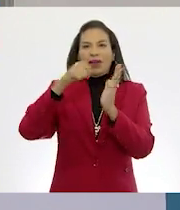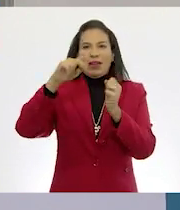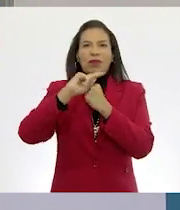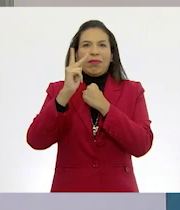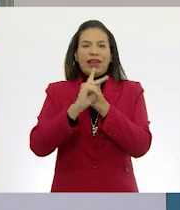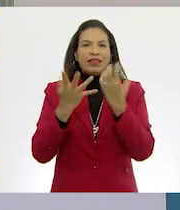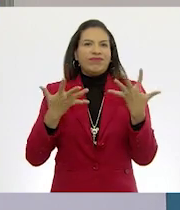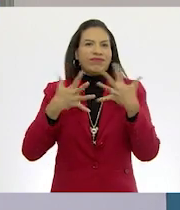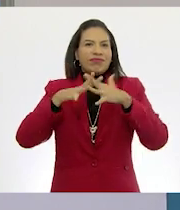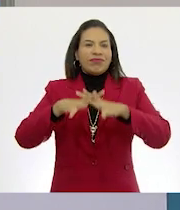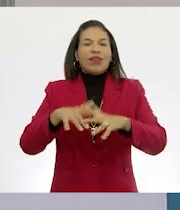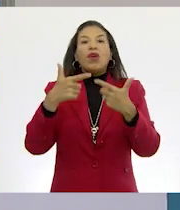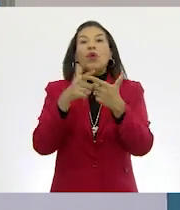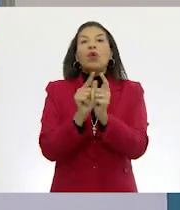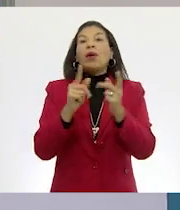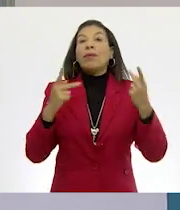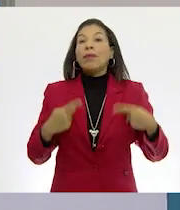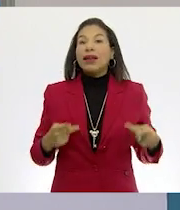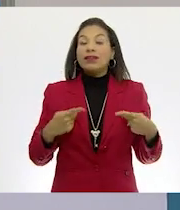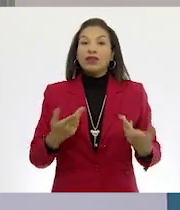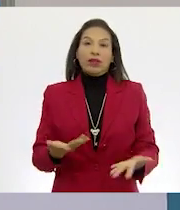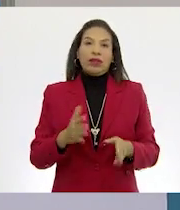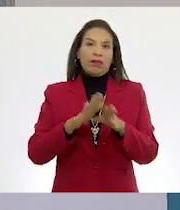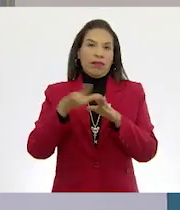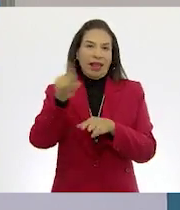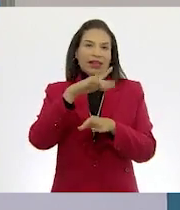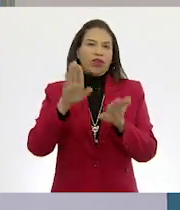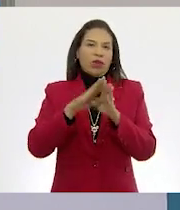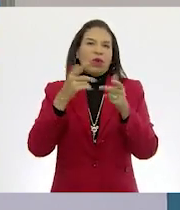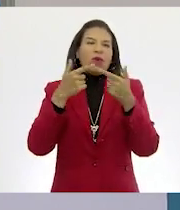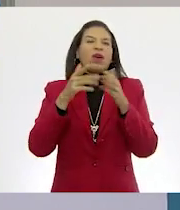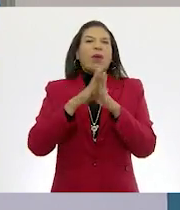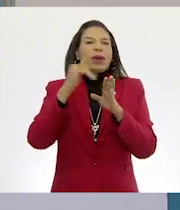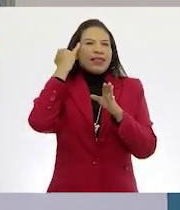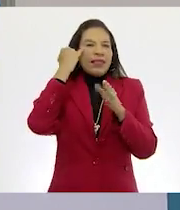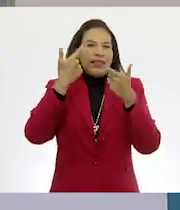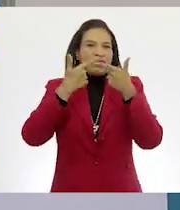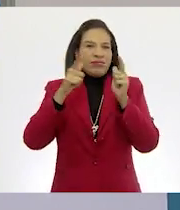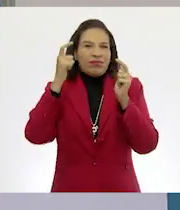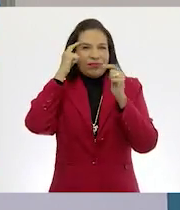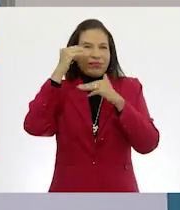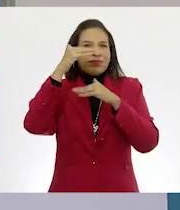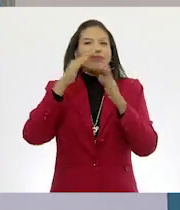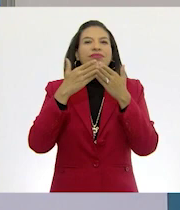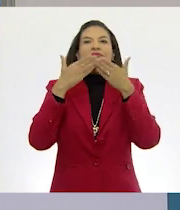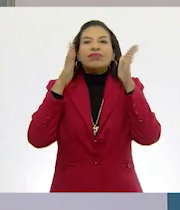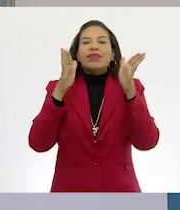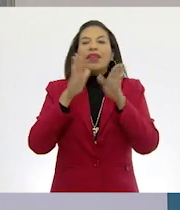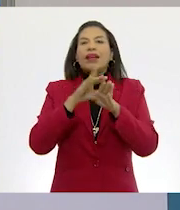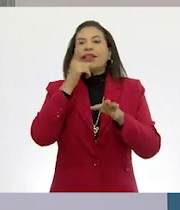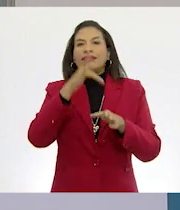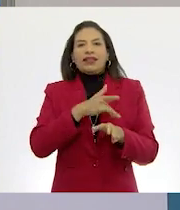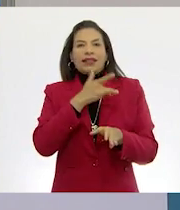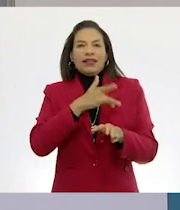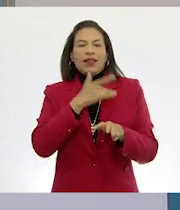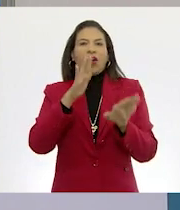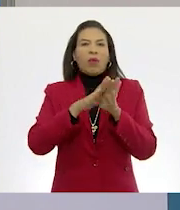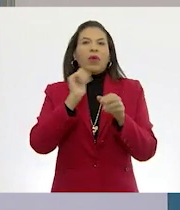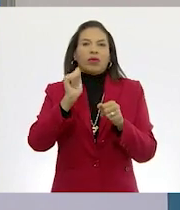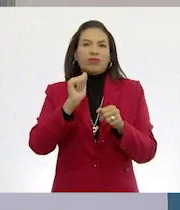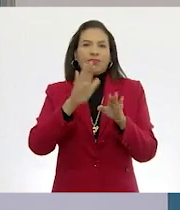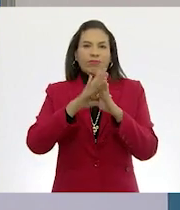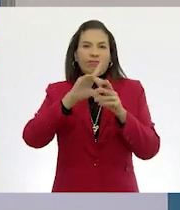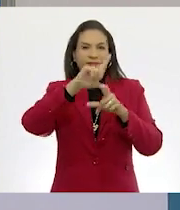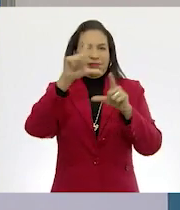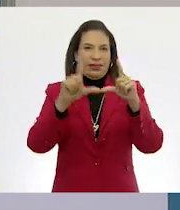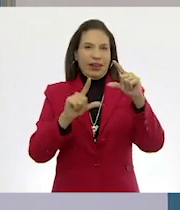mezclaron e hicieron que un grupo de personas, sobre todo las más liberales, empezaran a promover un sentimiento nacionalista, no solo a